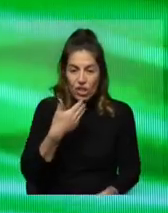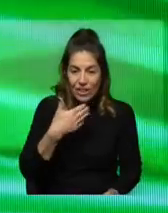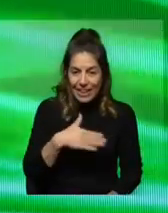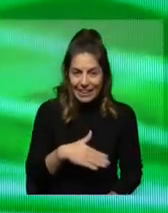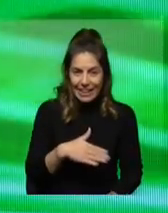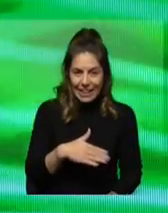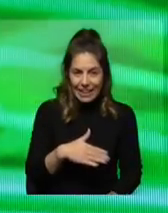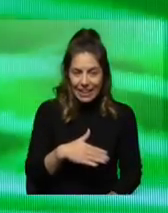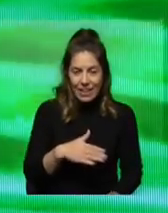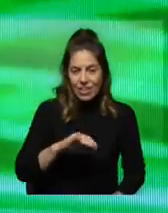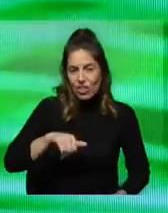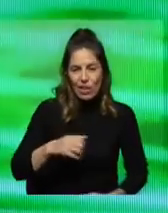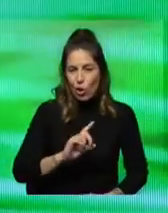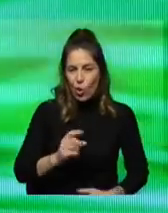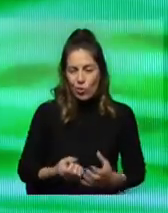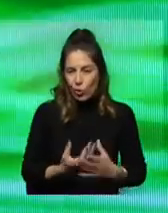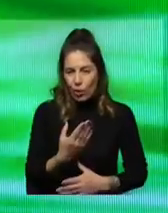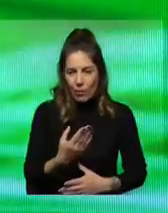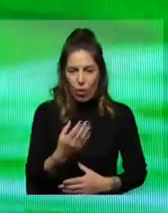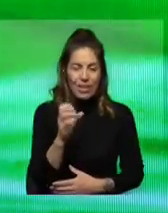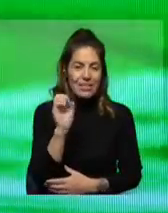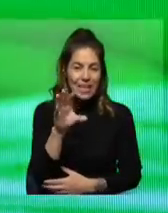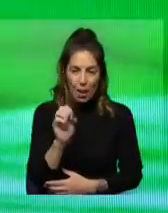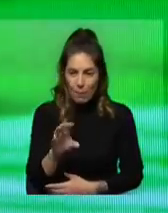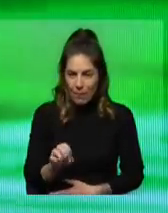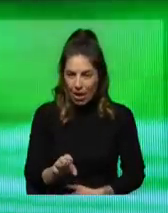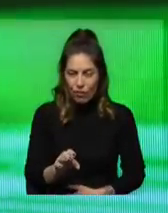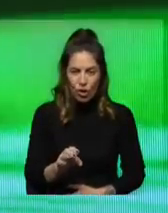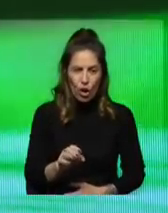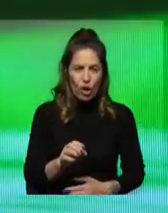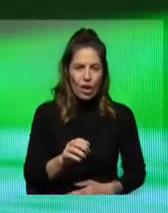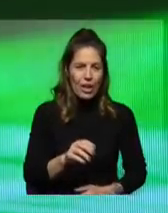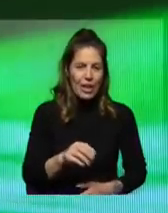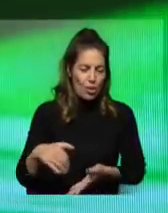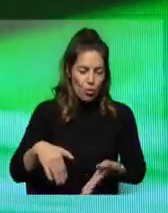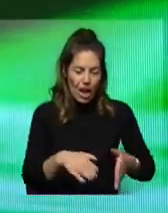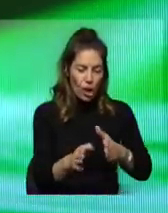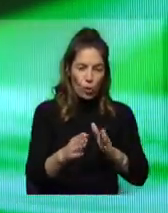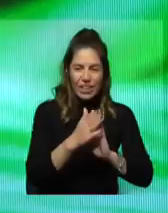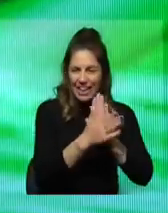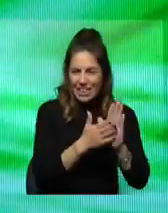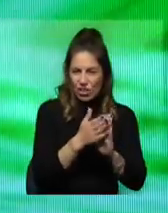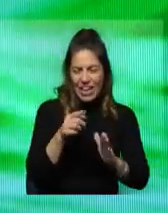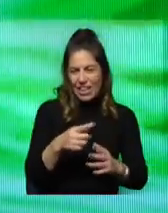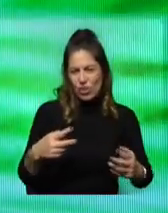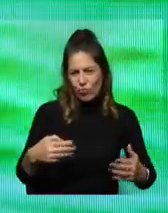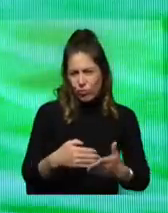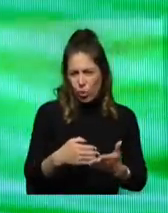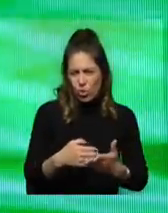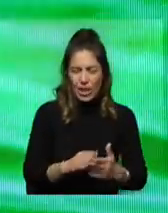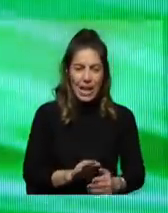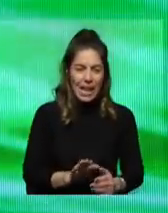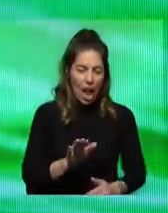están pasado de moda el el semáforo en una en una ruta nacional Me parece que no que eso obstruye mucho más la lomada